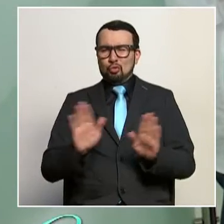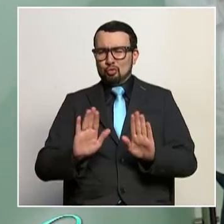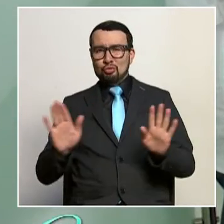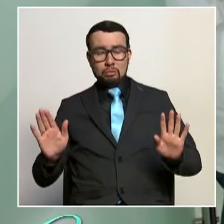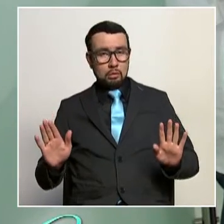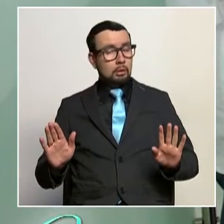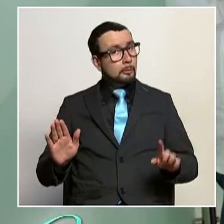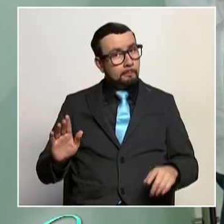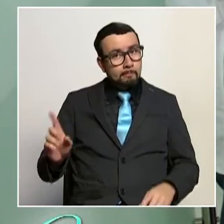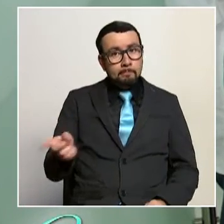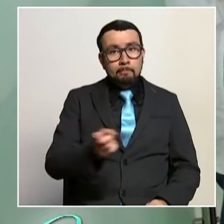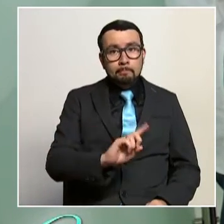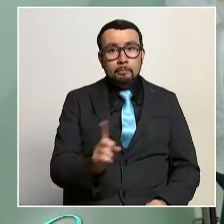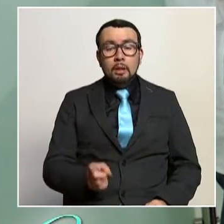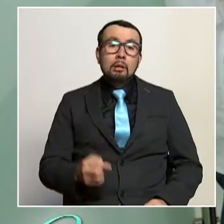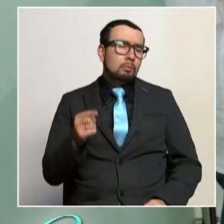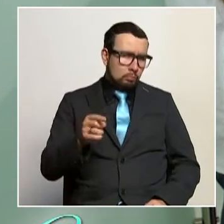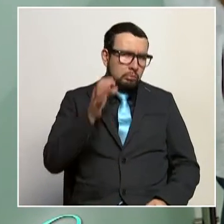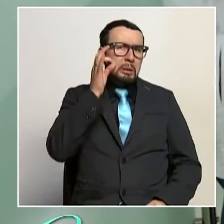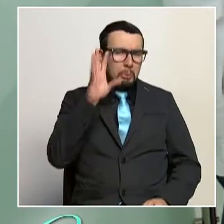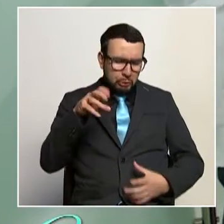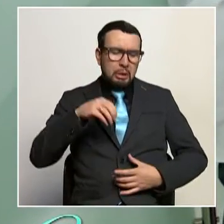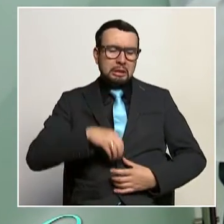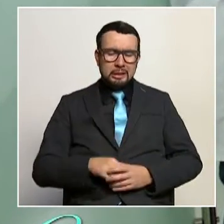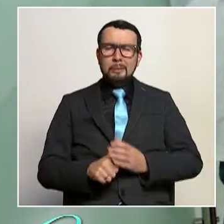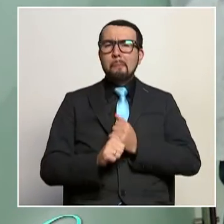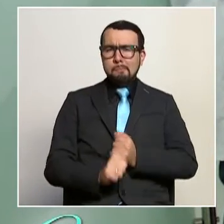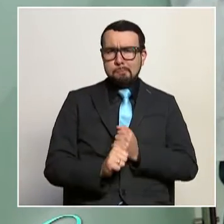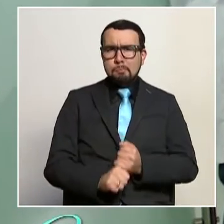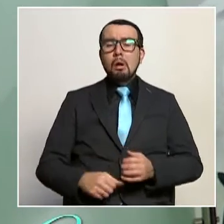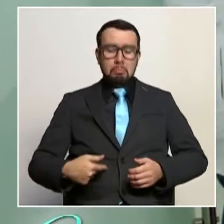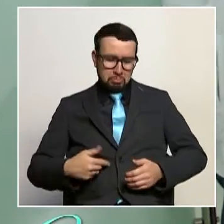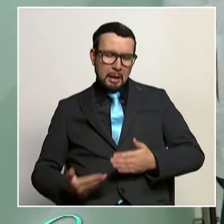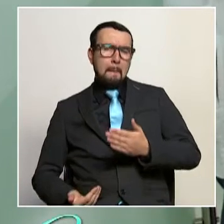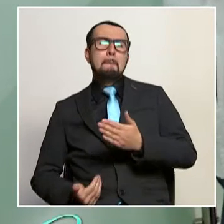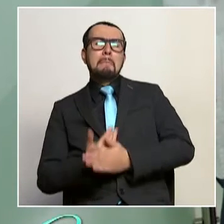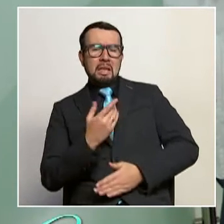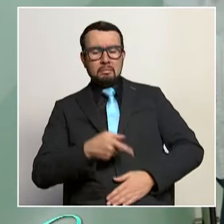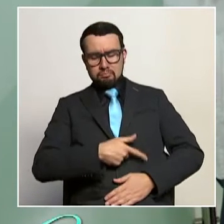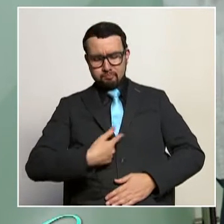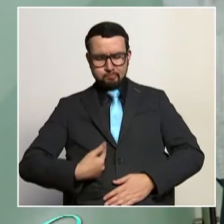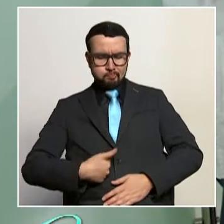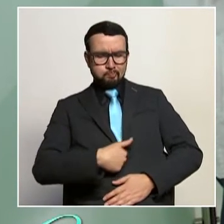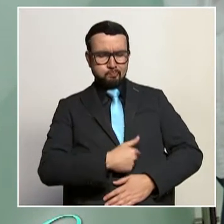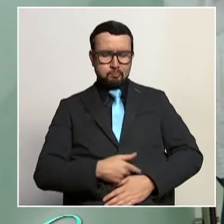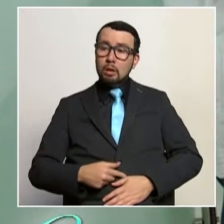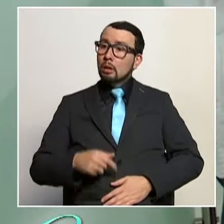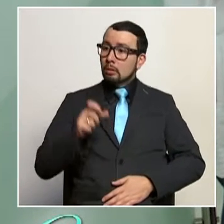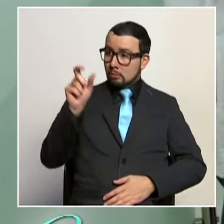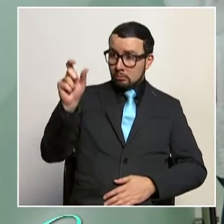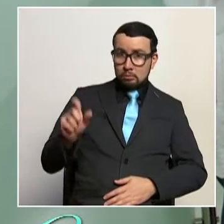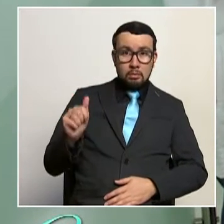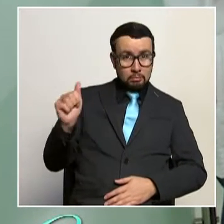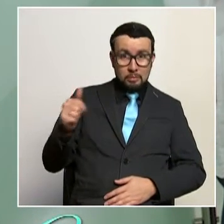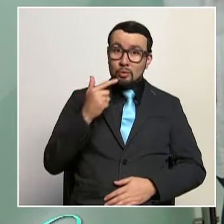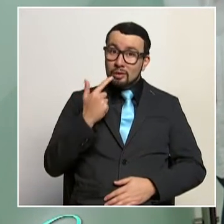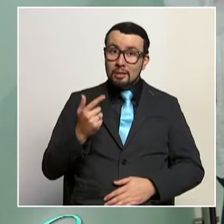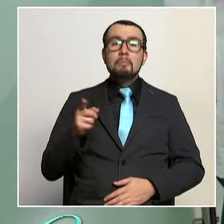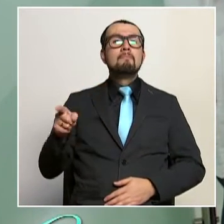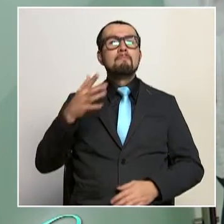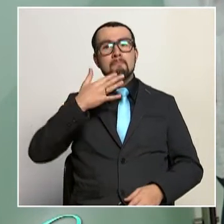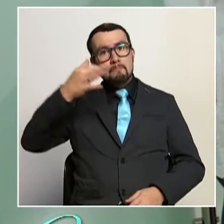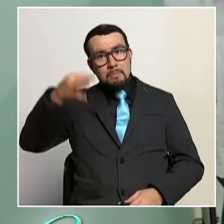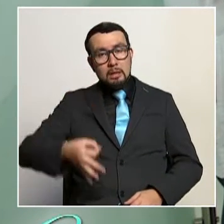que formar todo el proceso del estreñimiento, pero lo que acaba de decir Germán Ruiz es muy cierto, es